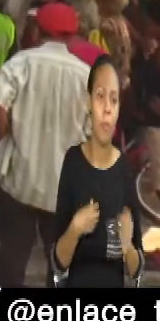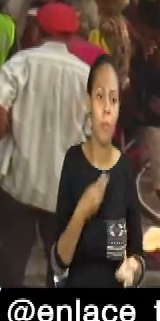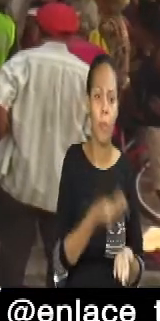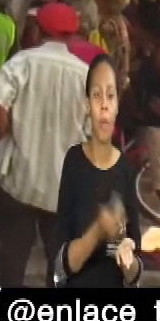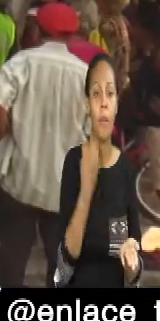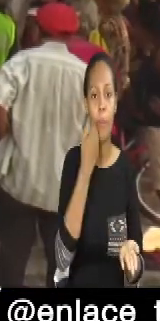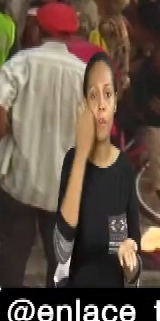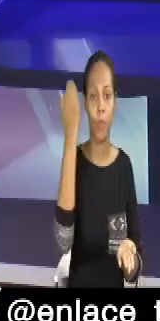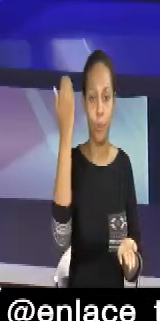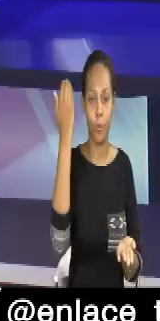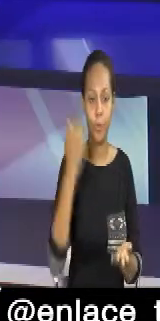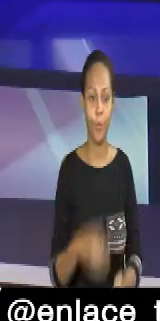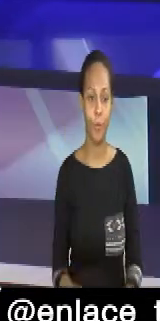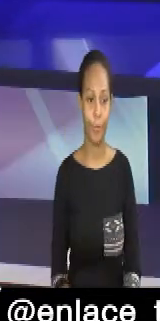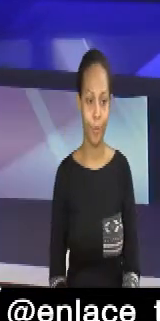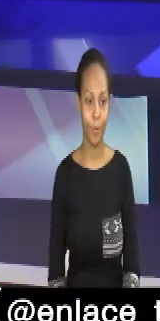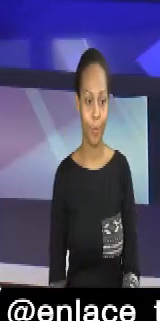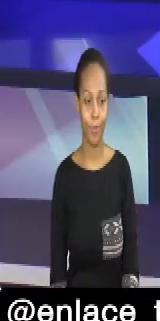mayores.